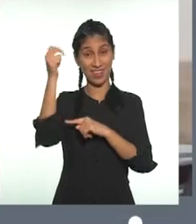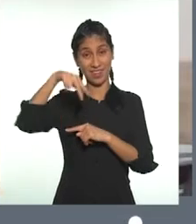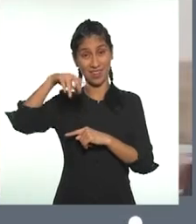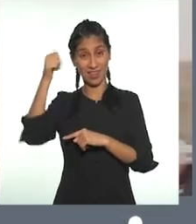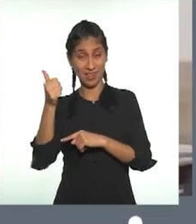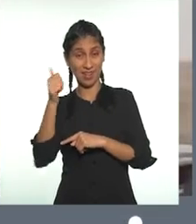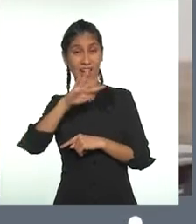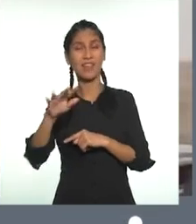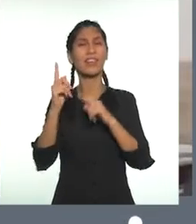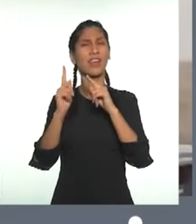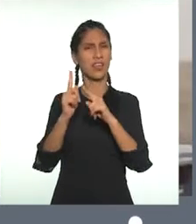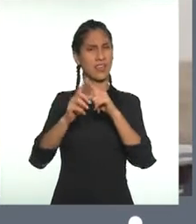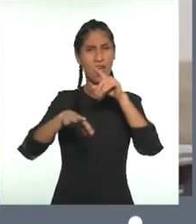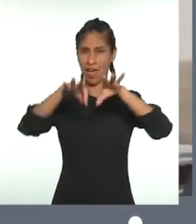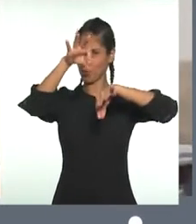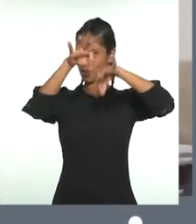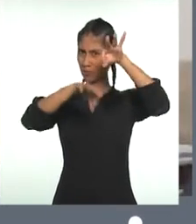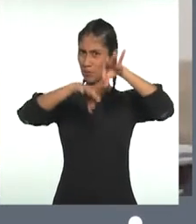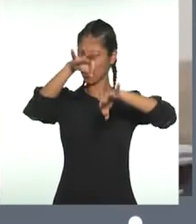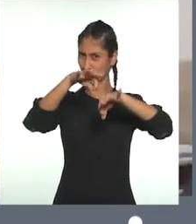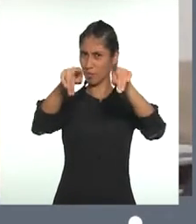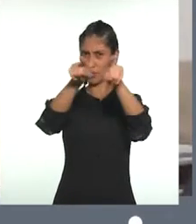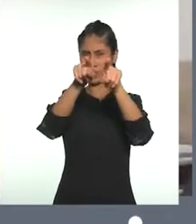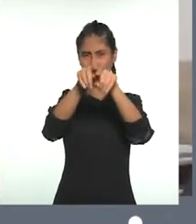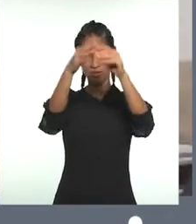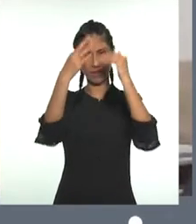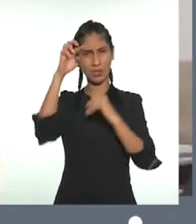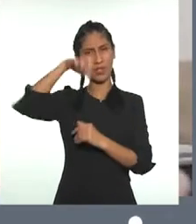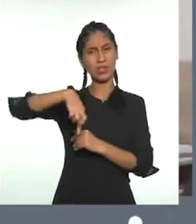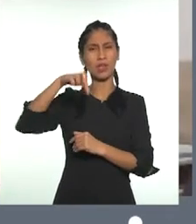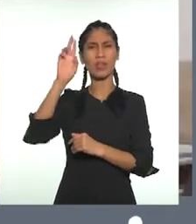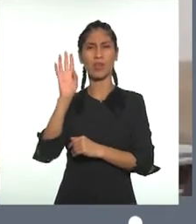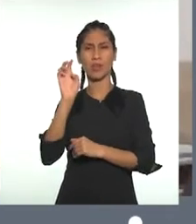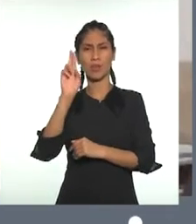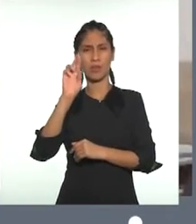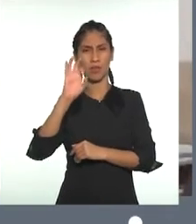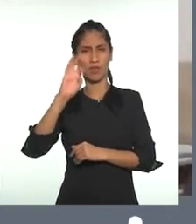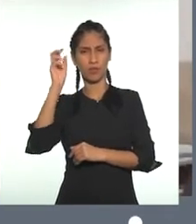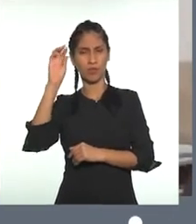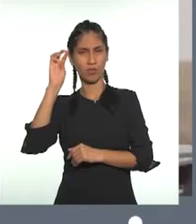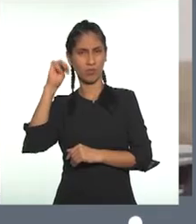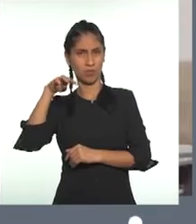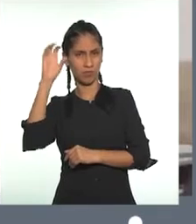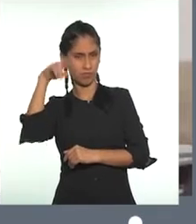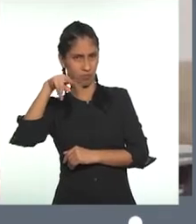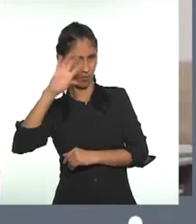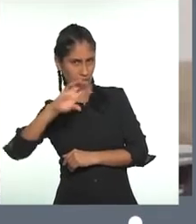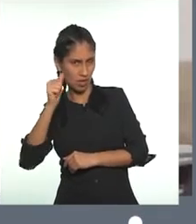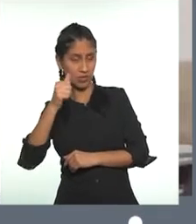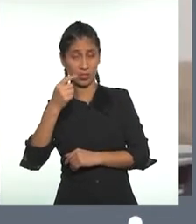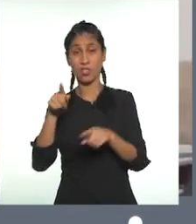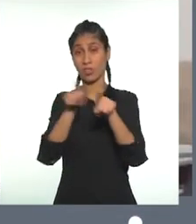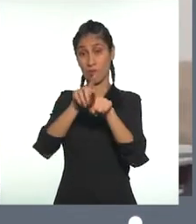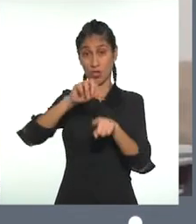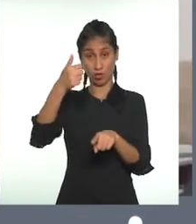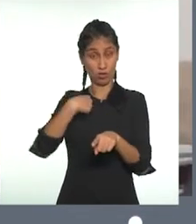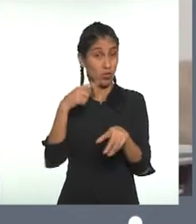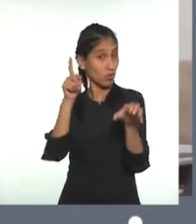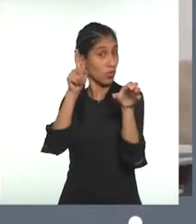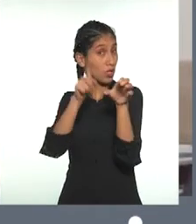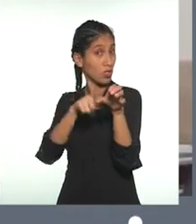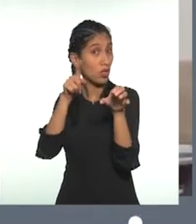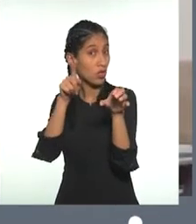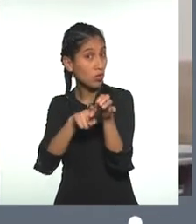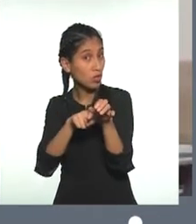llamado Marea Roja, o la performance dirigida por Luz Marina Rojas, en la que tuve el honor de participar y